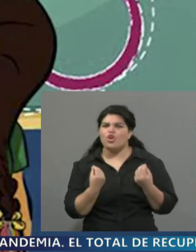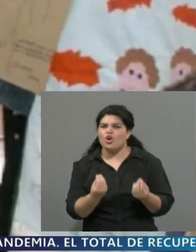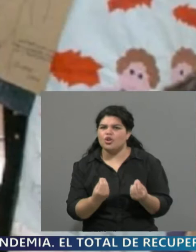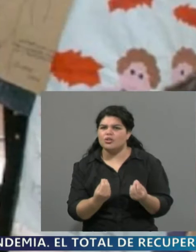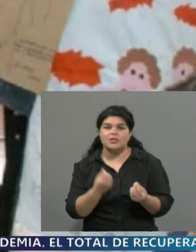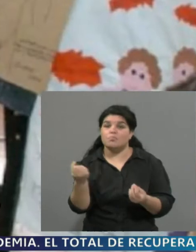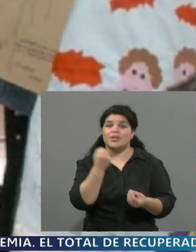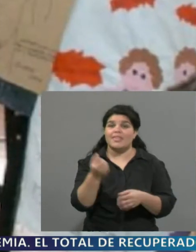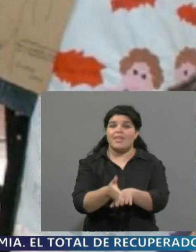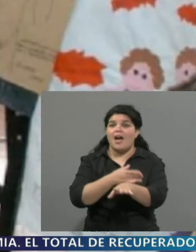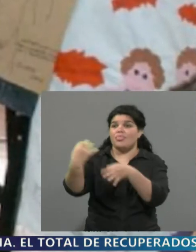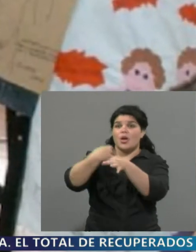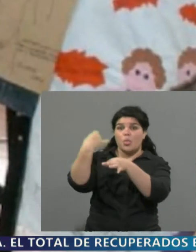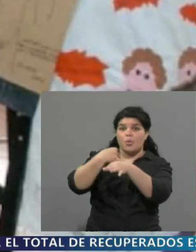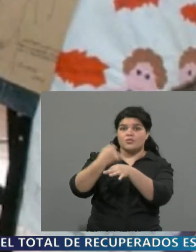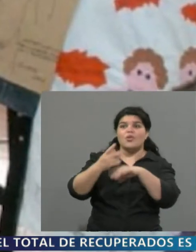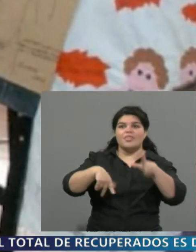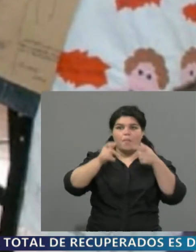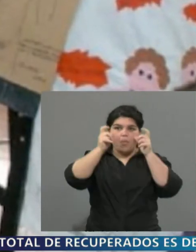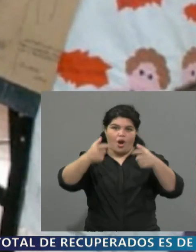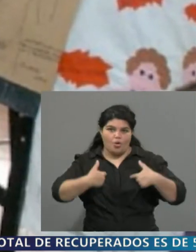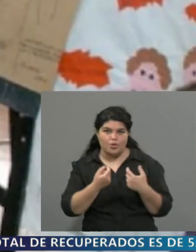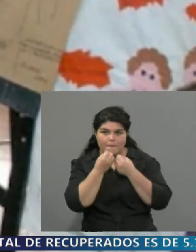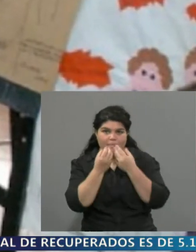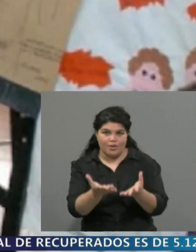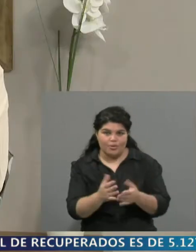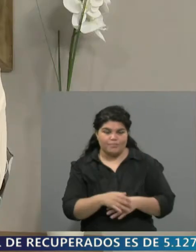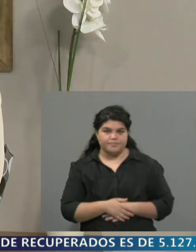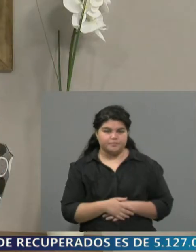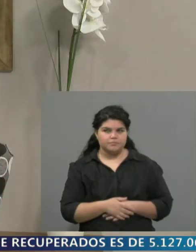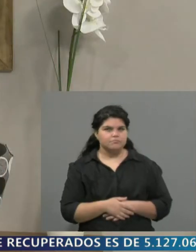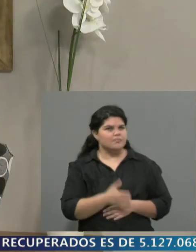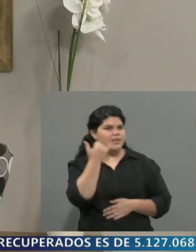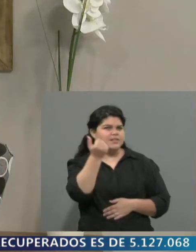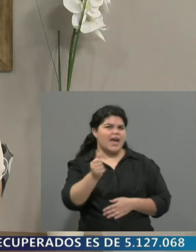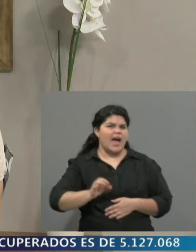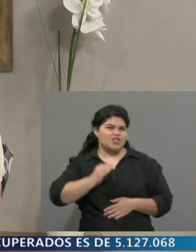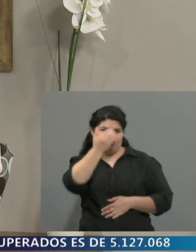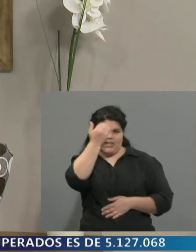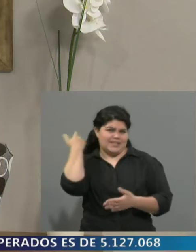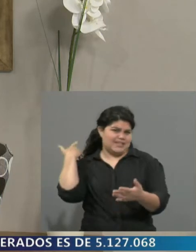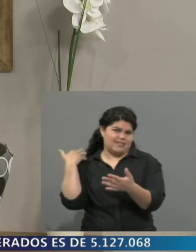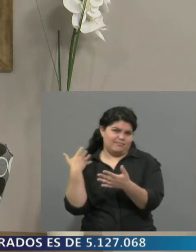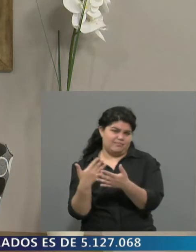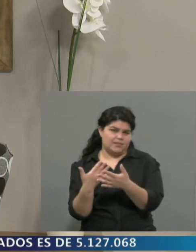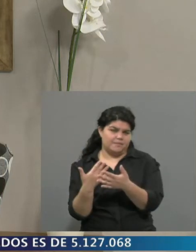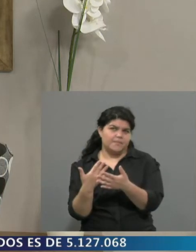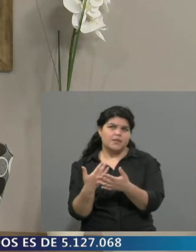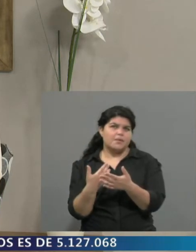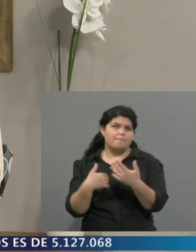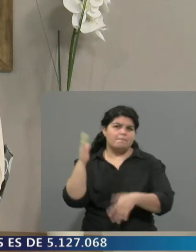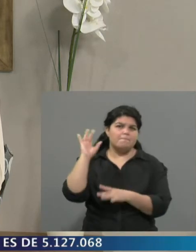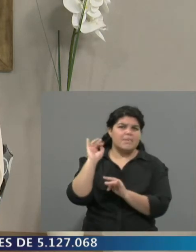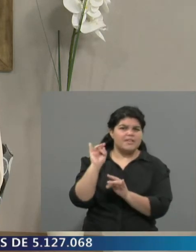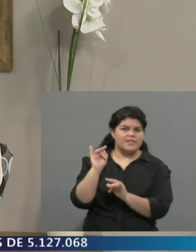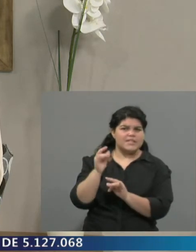educación. Julia, ¿cómo ha sido? Porque pasaron 15 años, me imagino que los momentos más difíciles para empezar a aplicarlas fueron